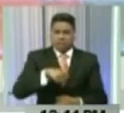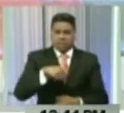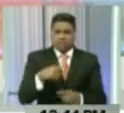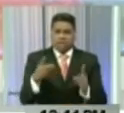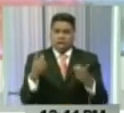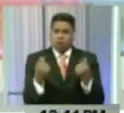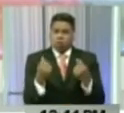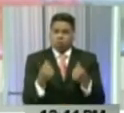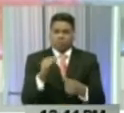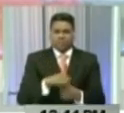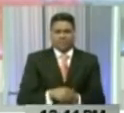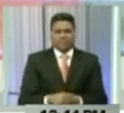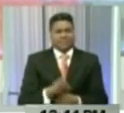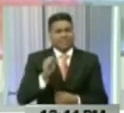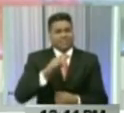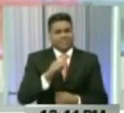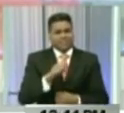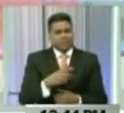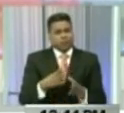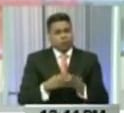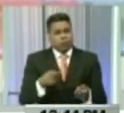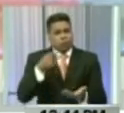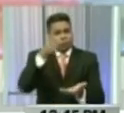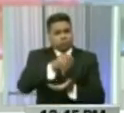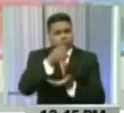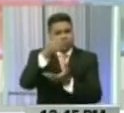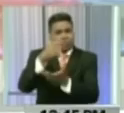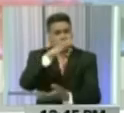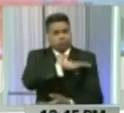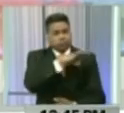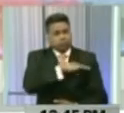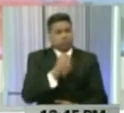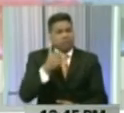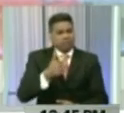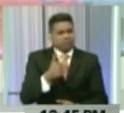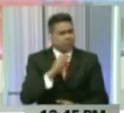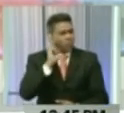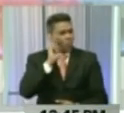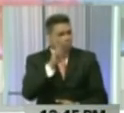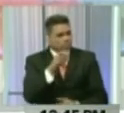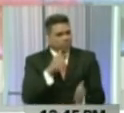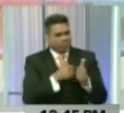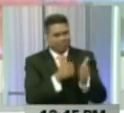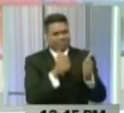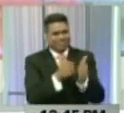economía, Nabil. Así es, y la inversión social. Nosotros vamos a estar siguiendo, por supuesto,